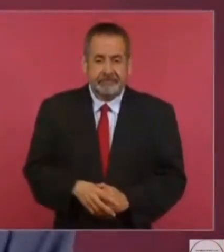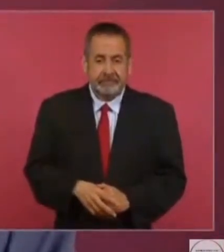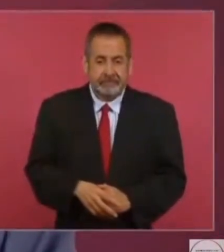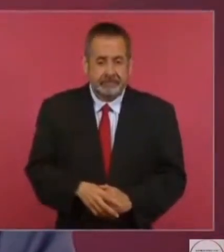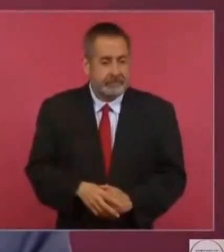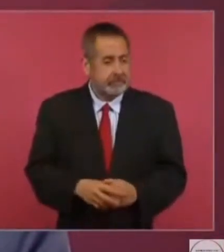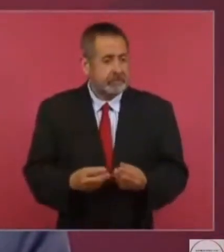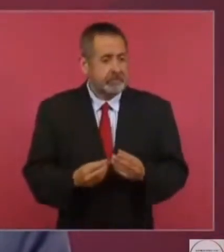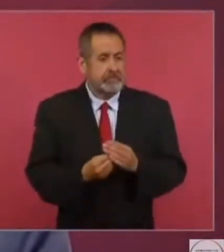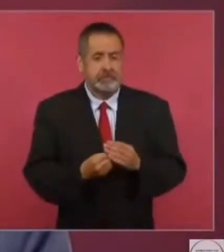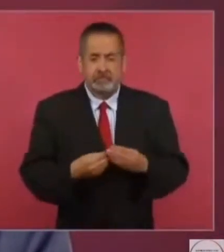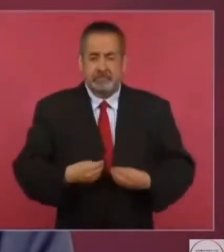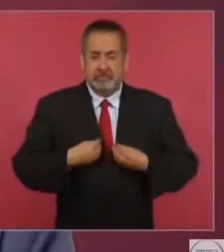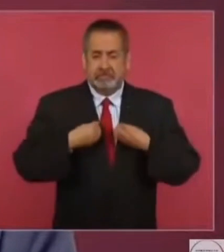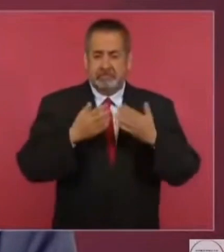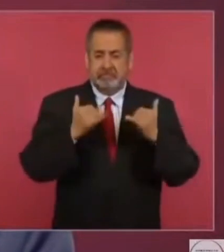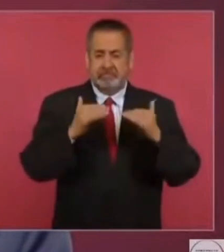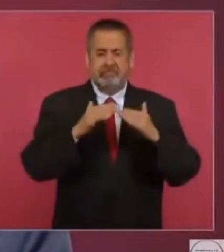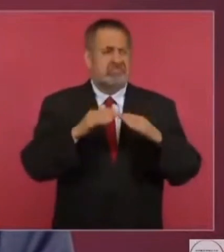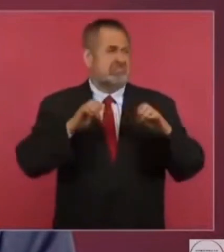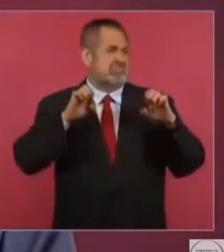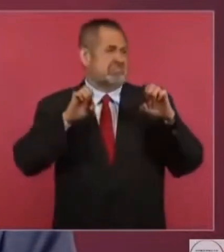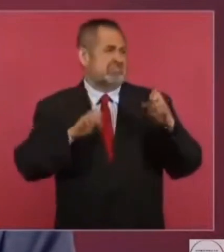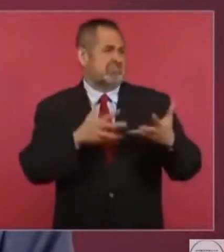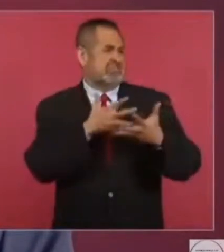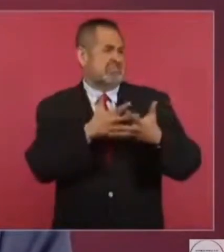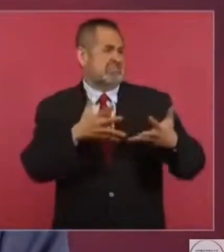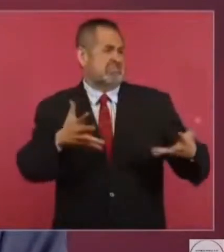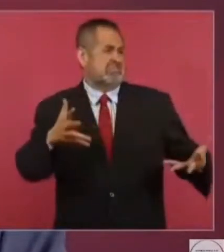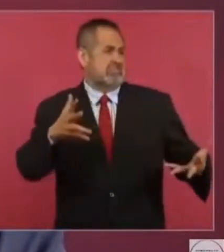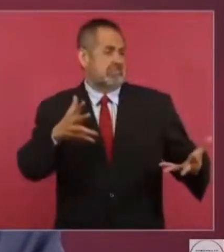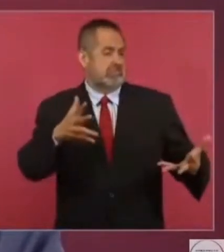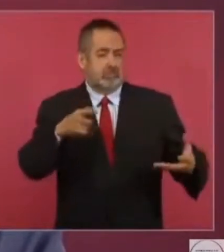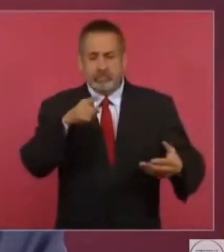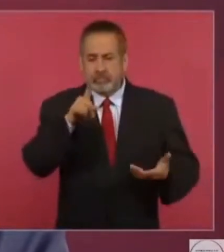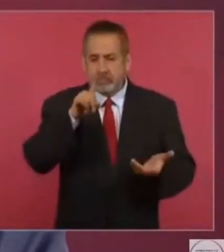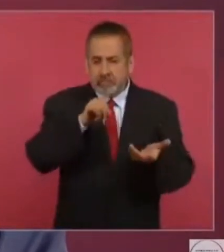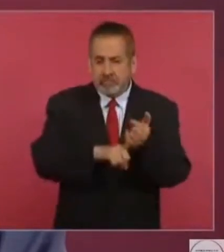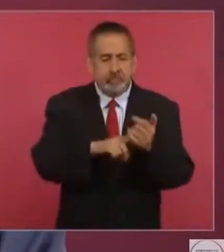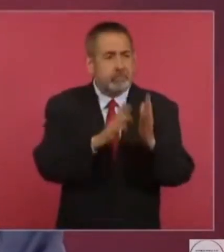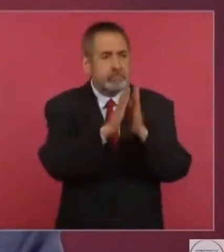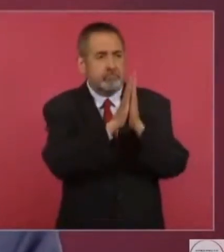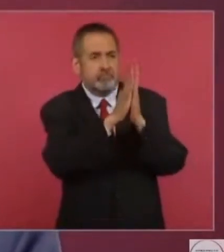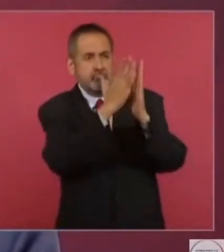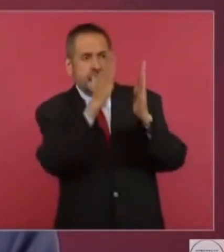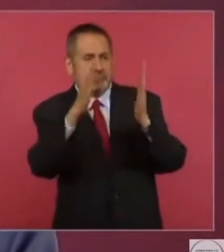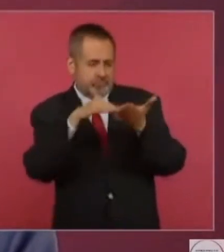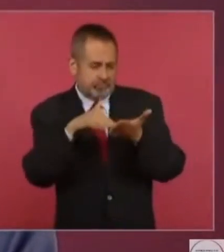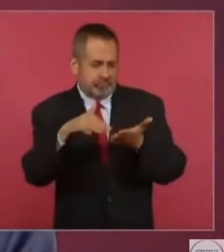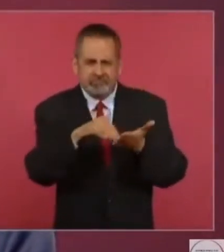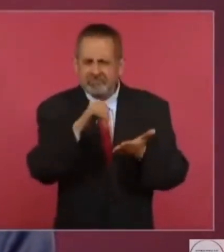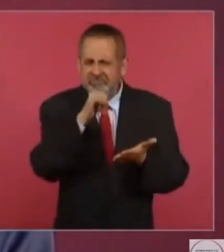viven en mansiones, pero no tienen un libro en su casa.